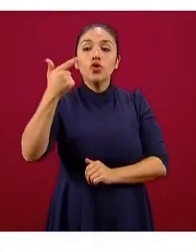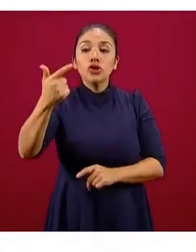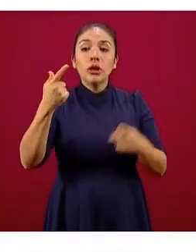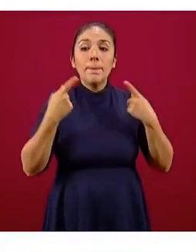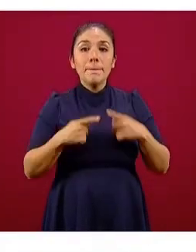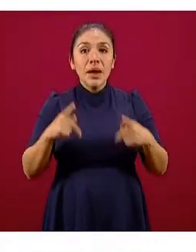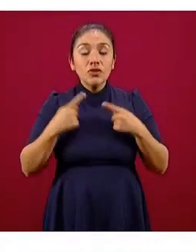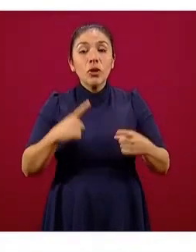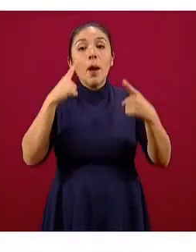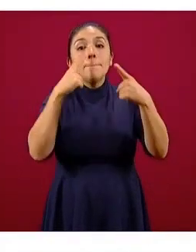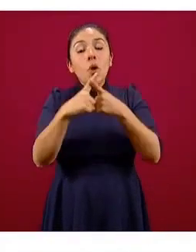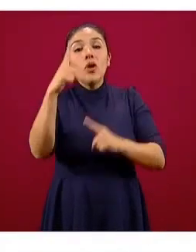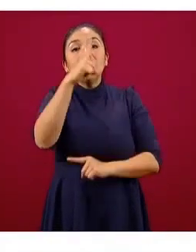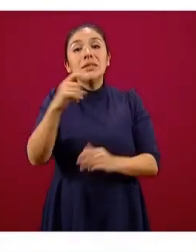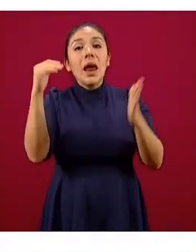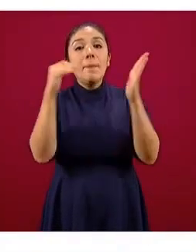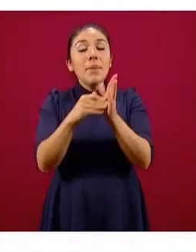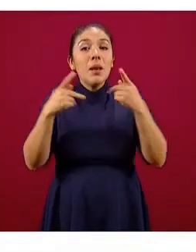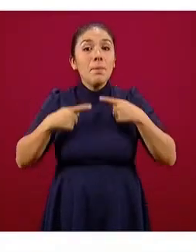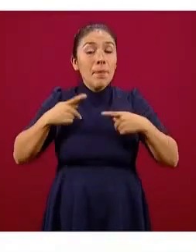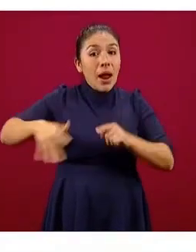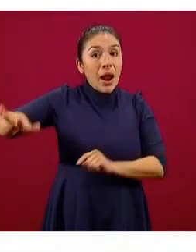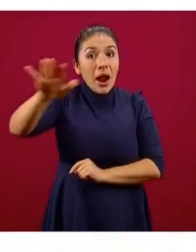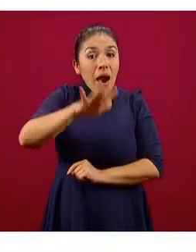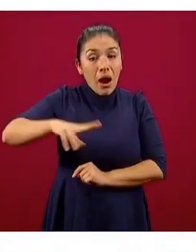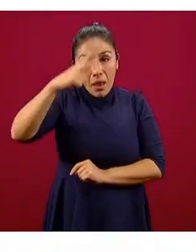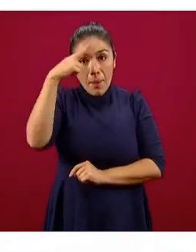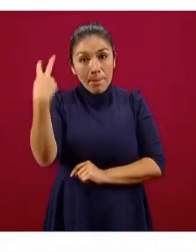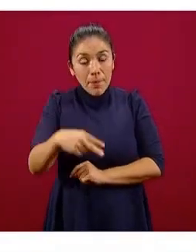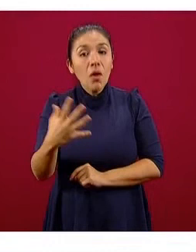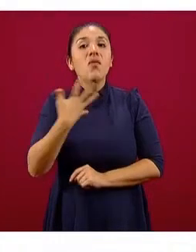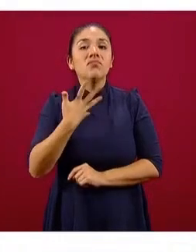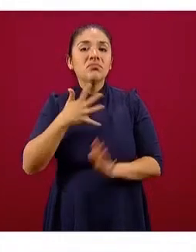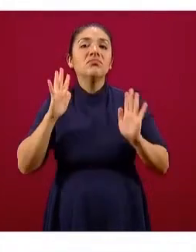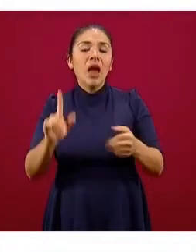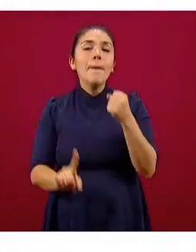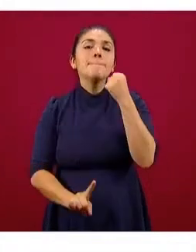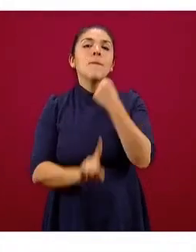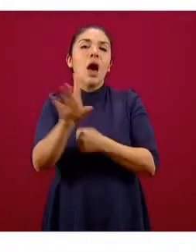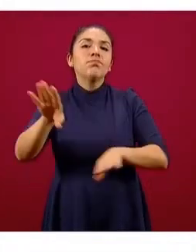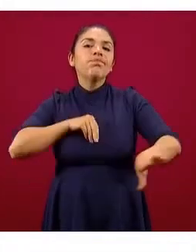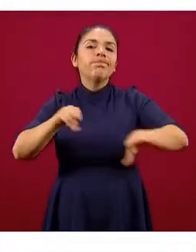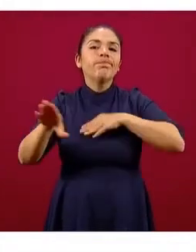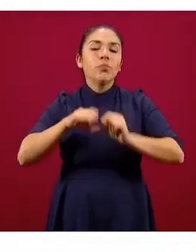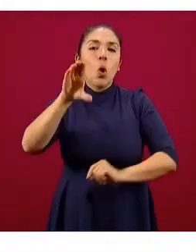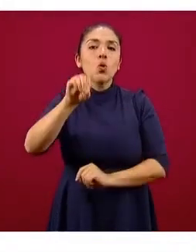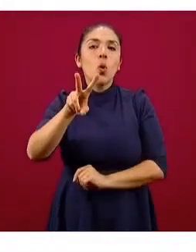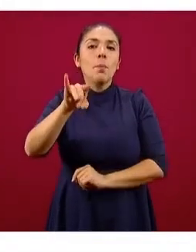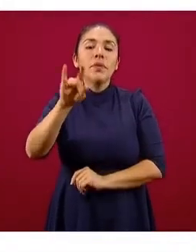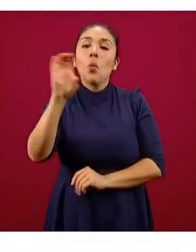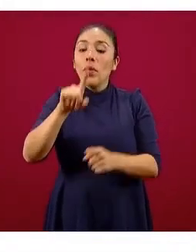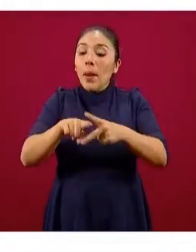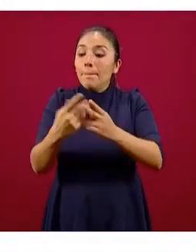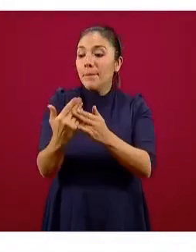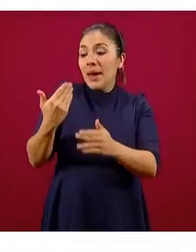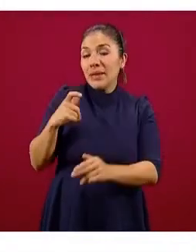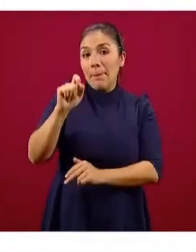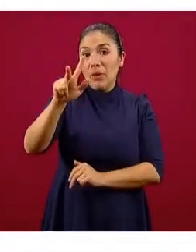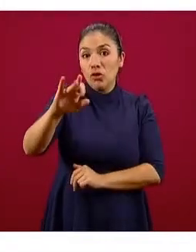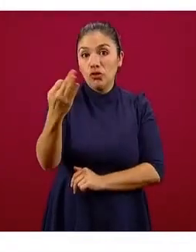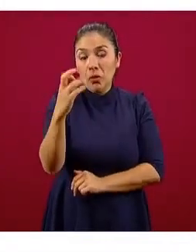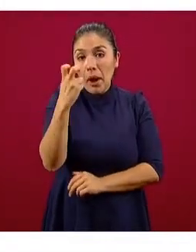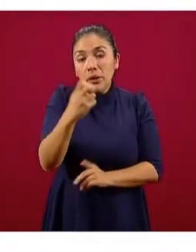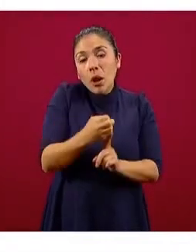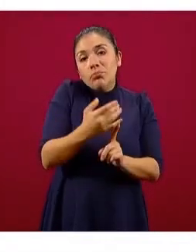111.7 personas por cada 100,000 habitantes en México han tenido COVID confirmado desde el inicio de la epidemia, y esto